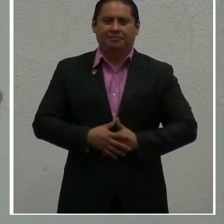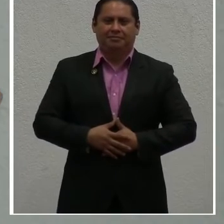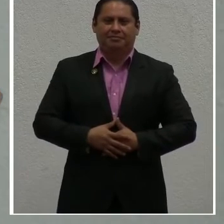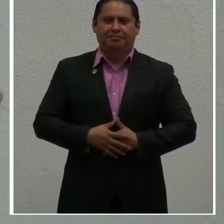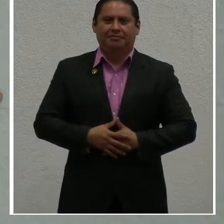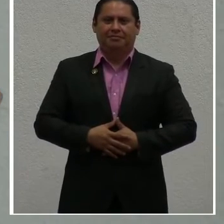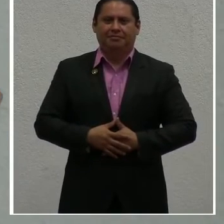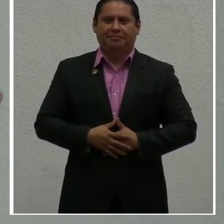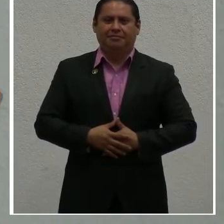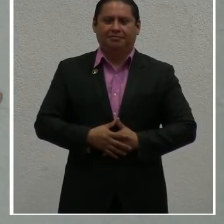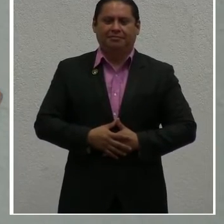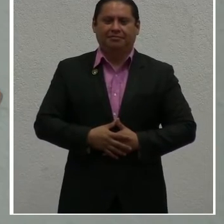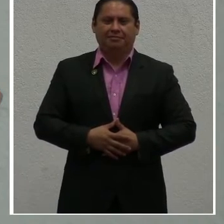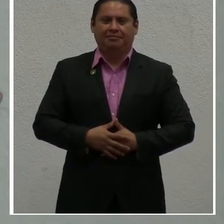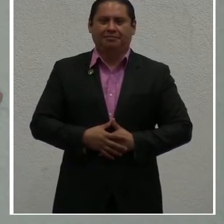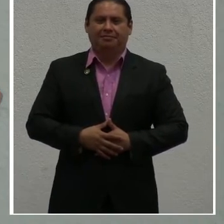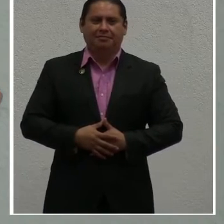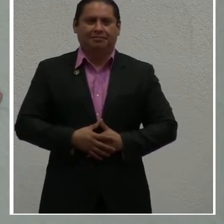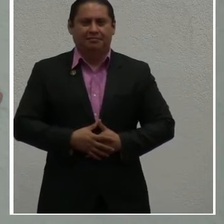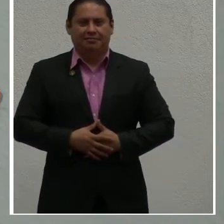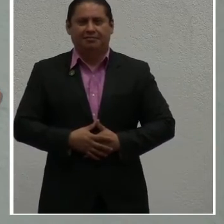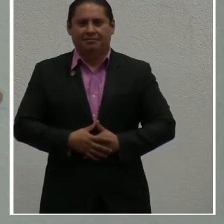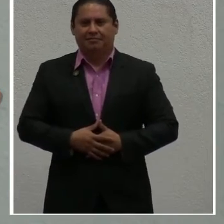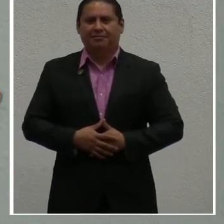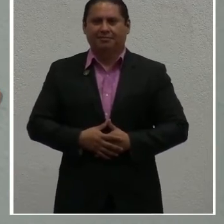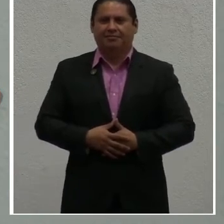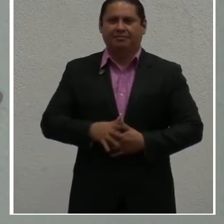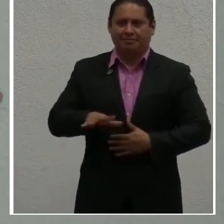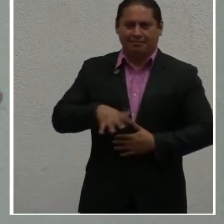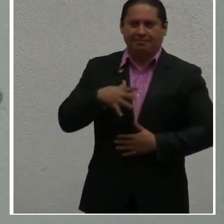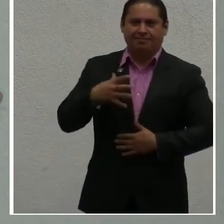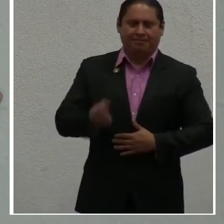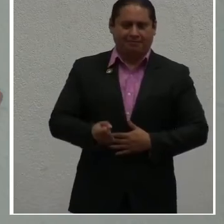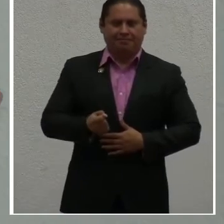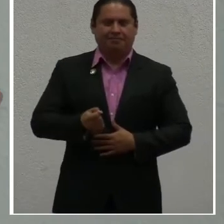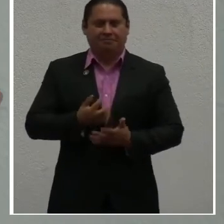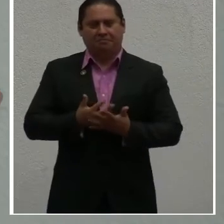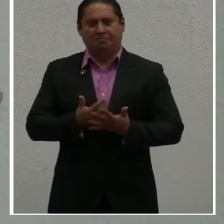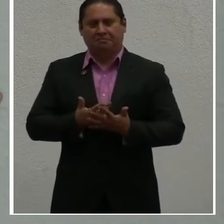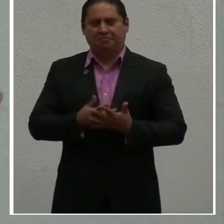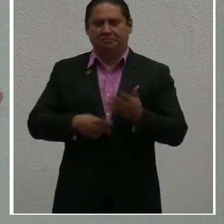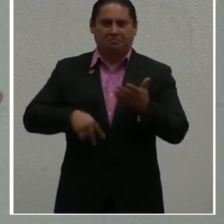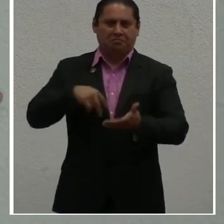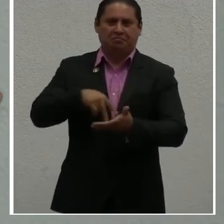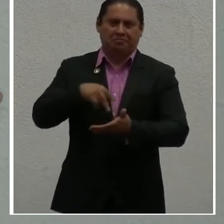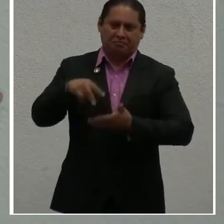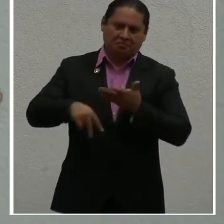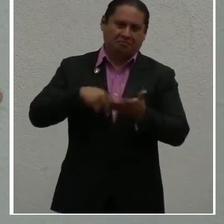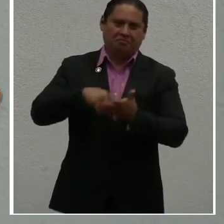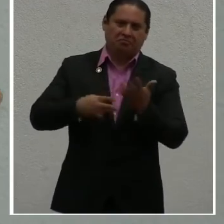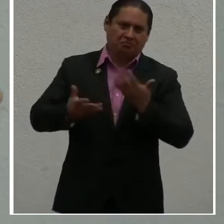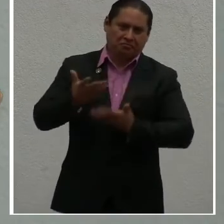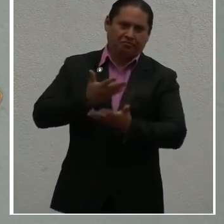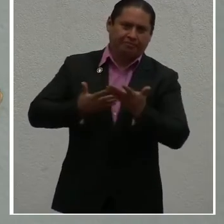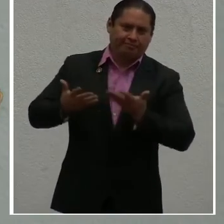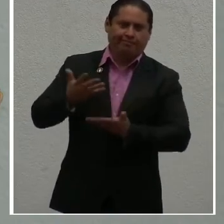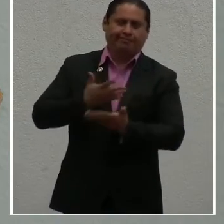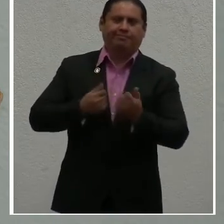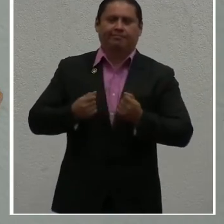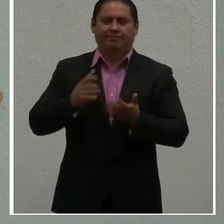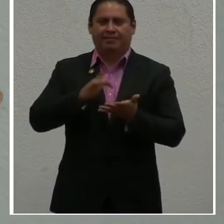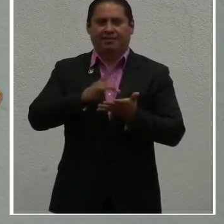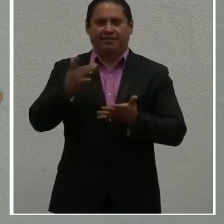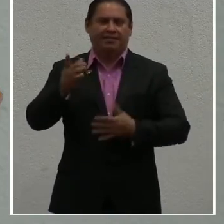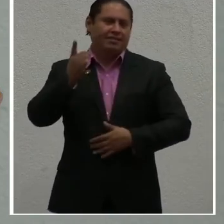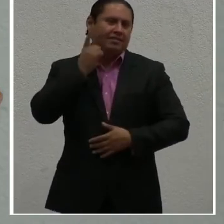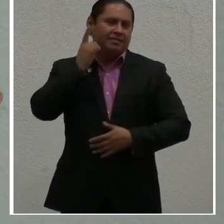hermosa tarde. Nos van a aguantar todos los que están acá presentes. Gracias, diputada